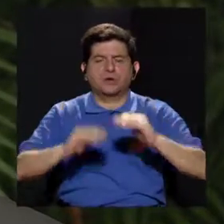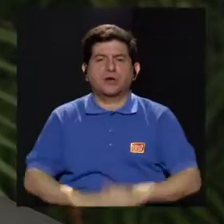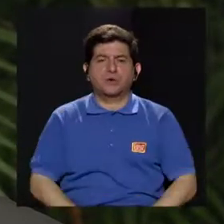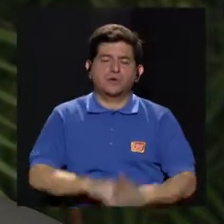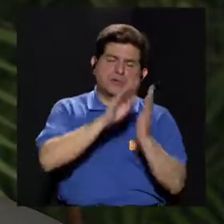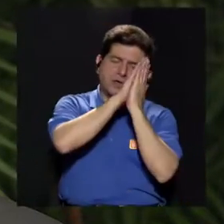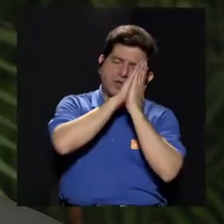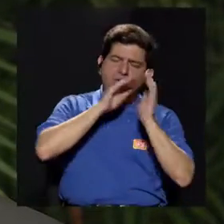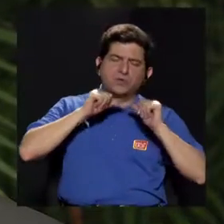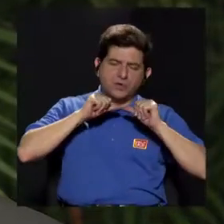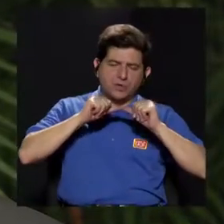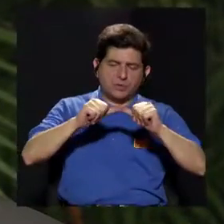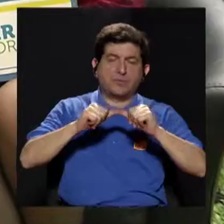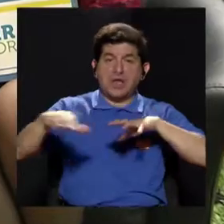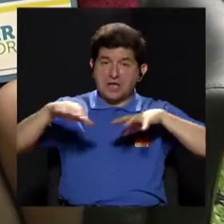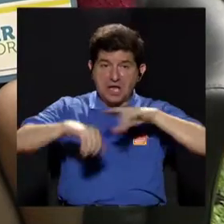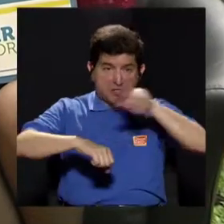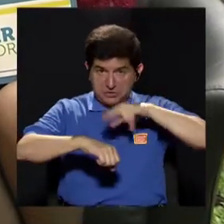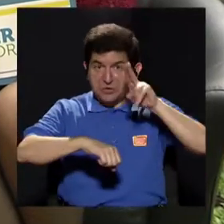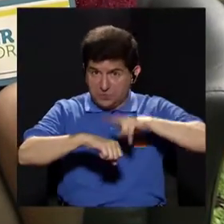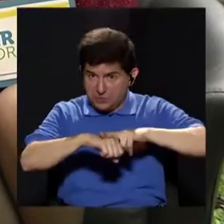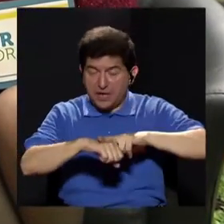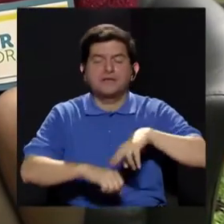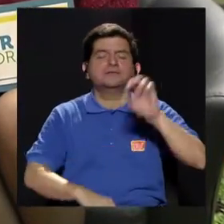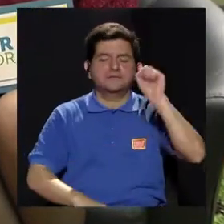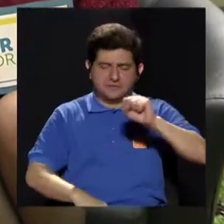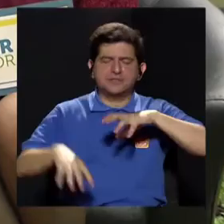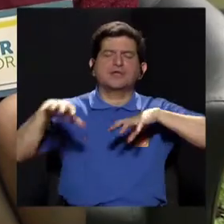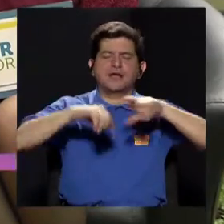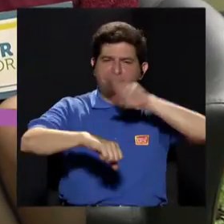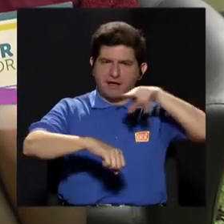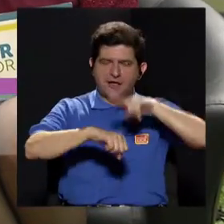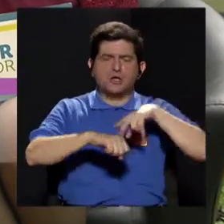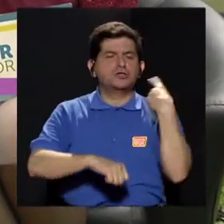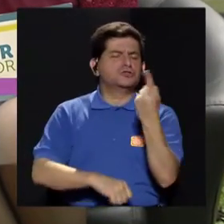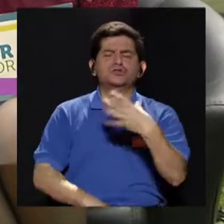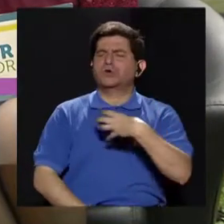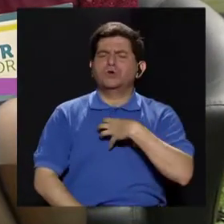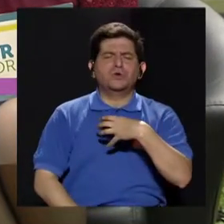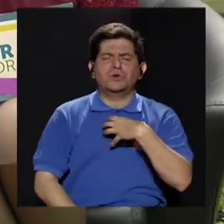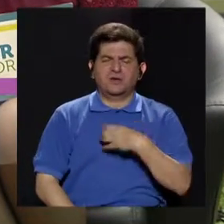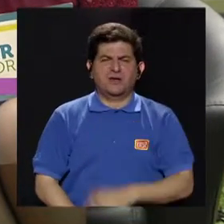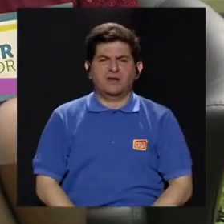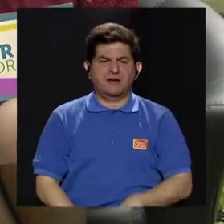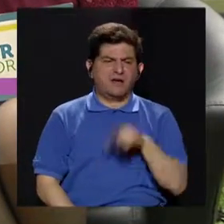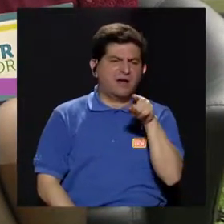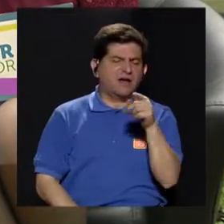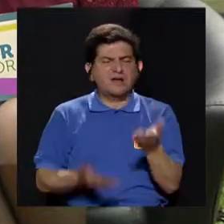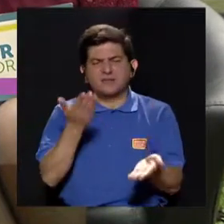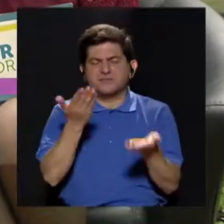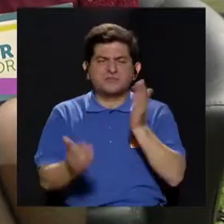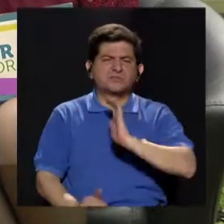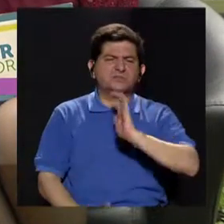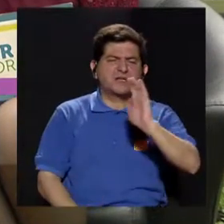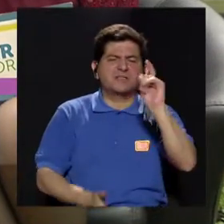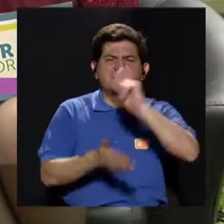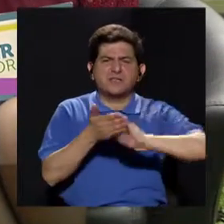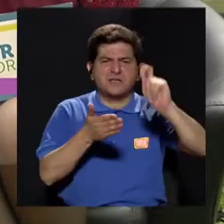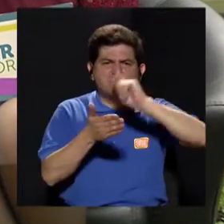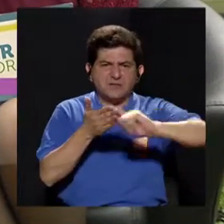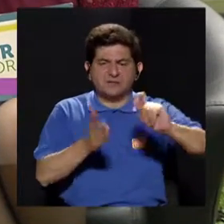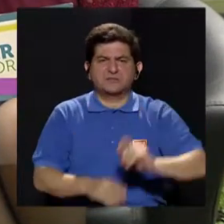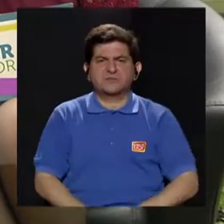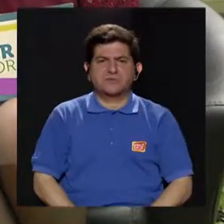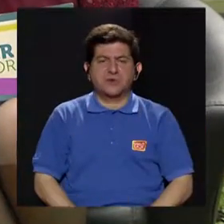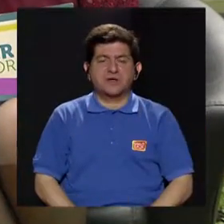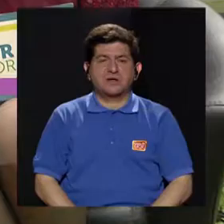que duerme bien, sigue su actividad normal, que solo se queja. Muchos de estos niños